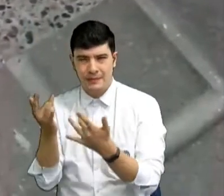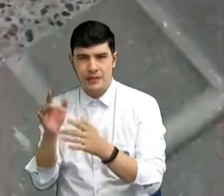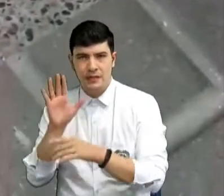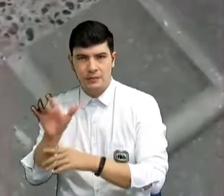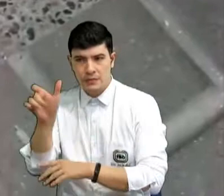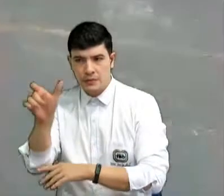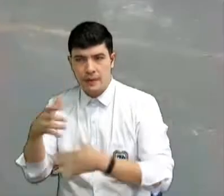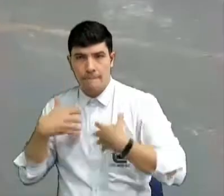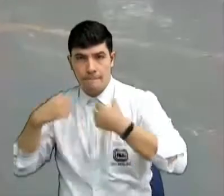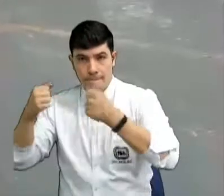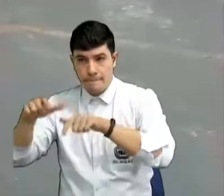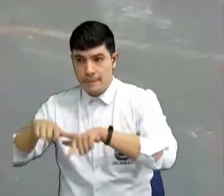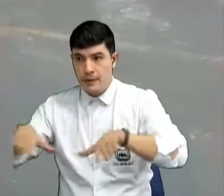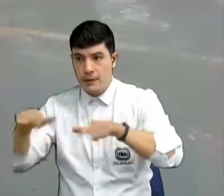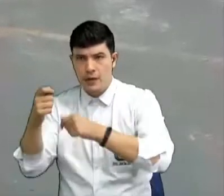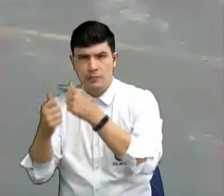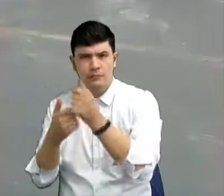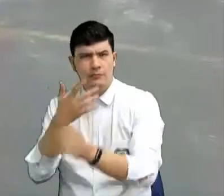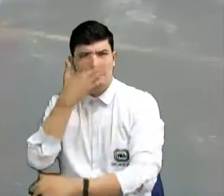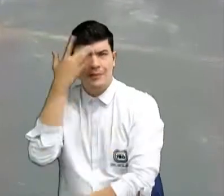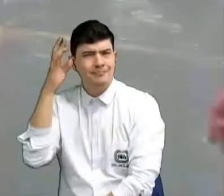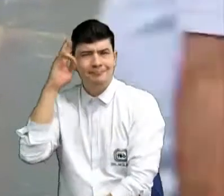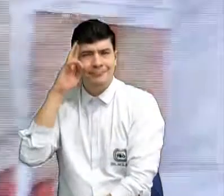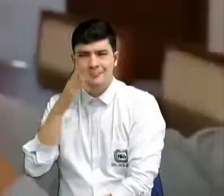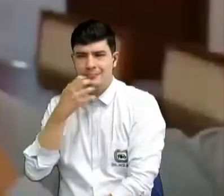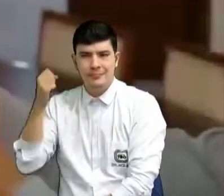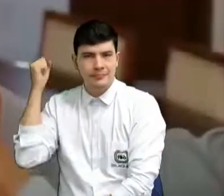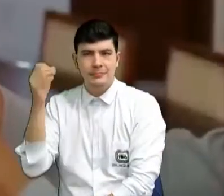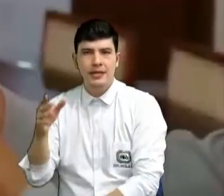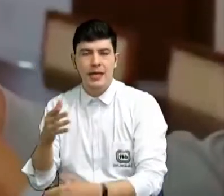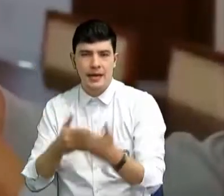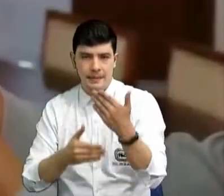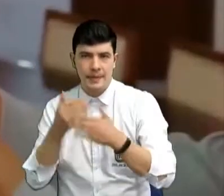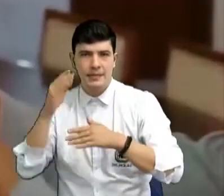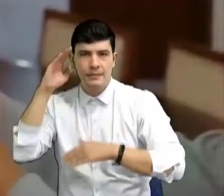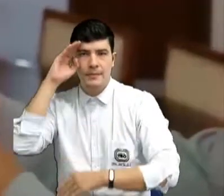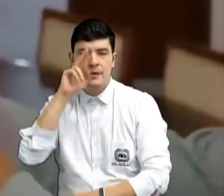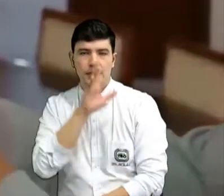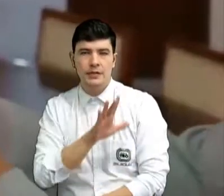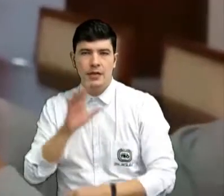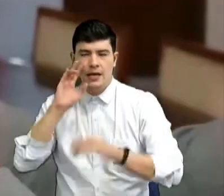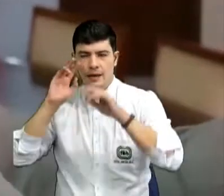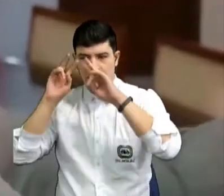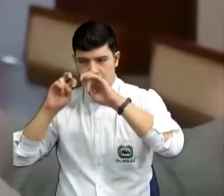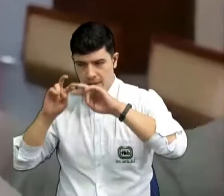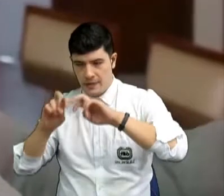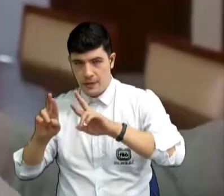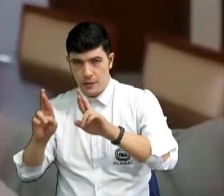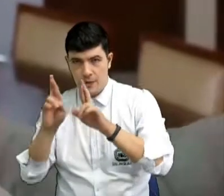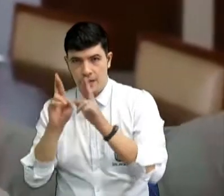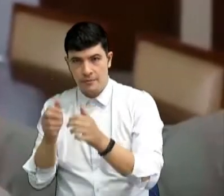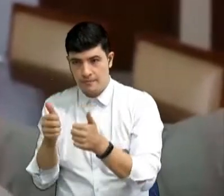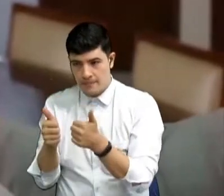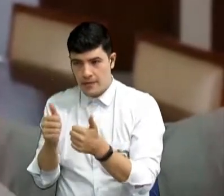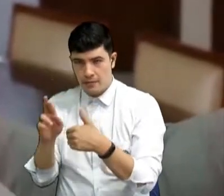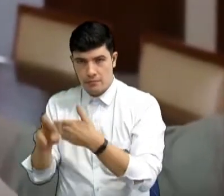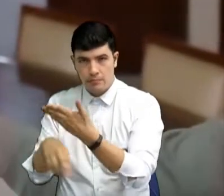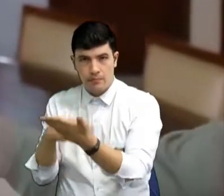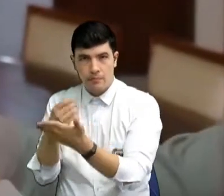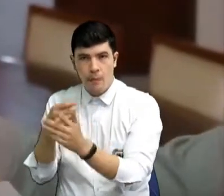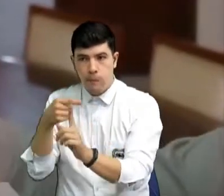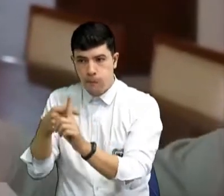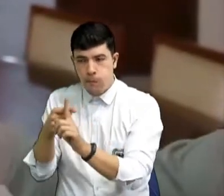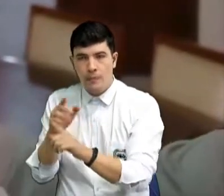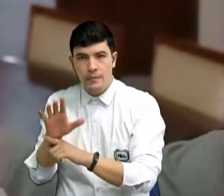va adelantando la parte investigativa de la Policía Nacional, esperando que tengamos esos buenos resultados respecto a esta investigación y